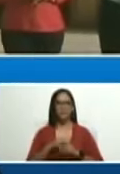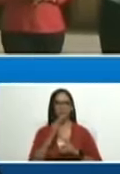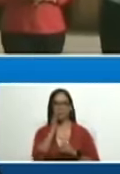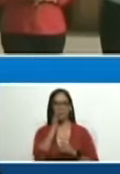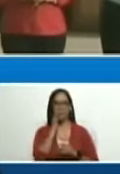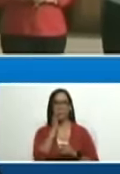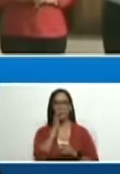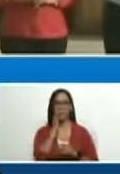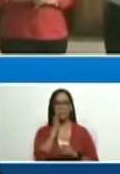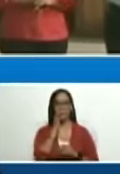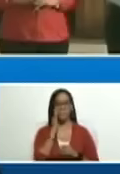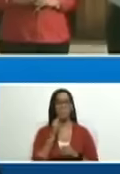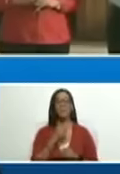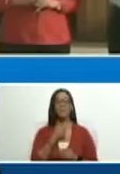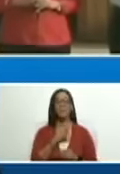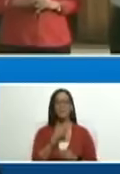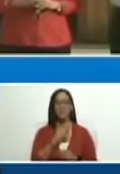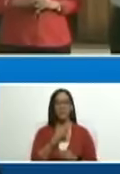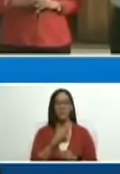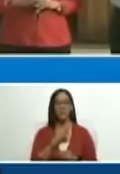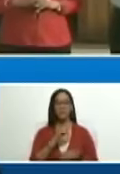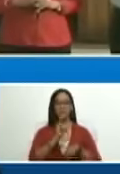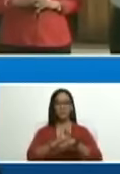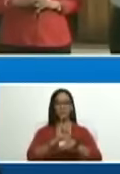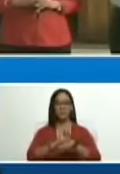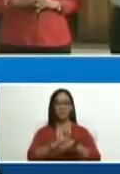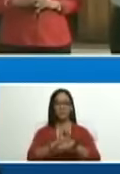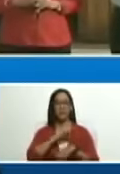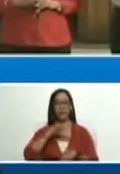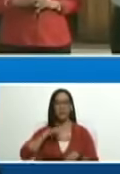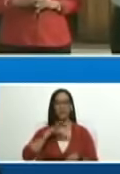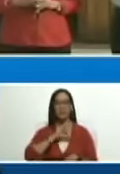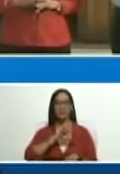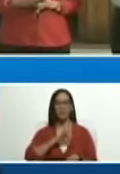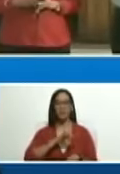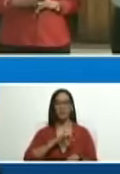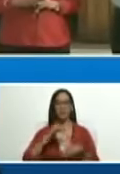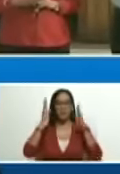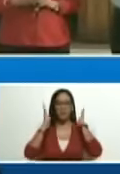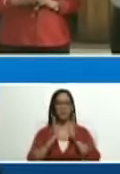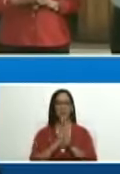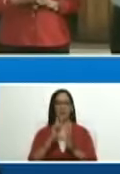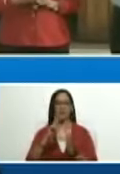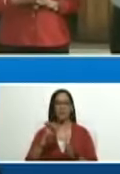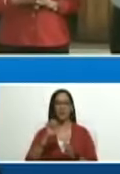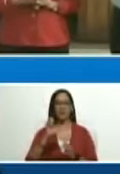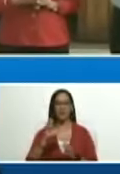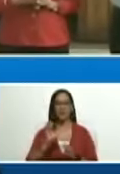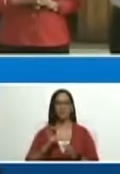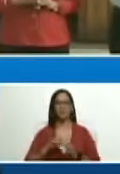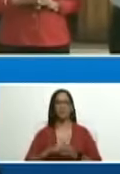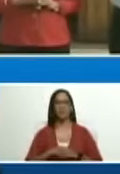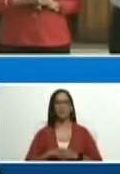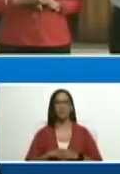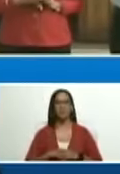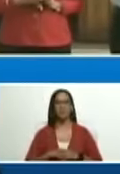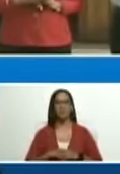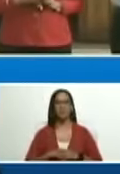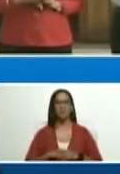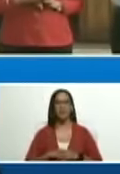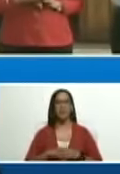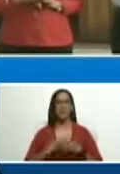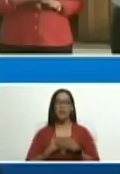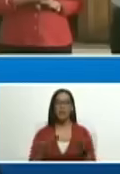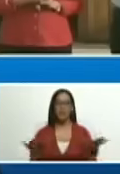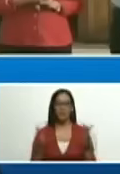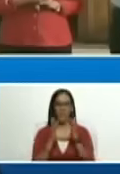Y al párroco de la Basílica de Nuestra Señora del Valle, el padre Emmanuel González. Les doy